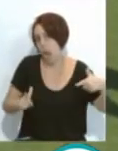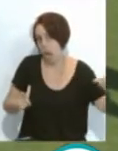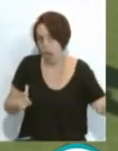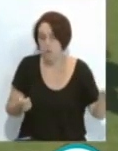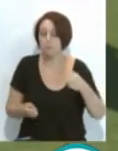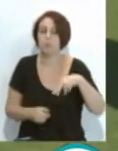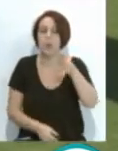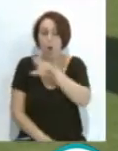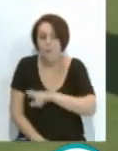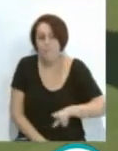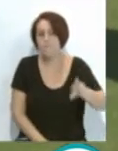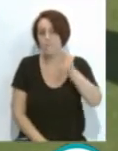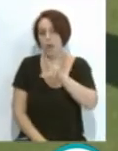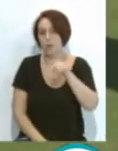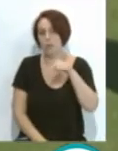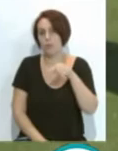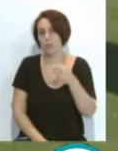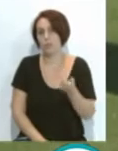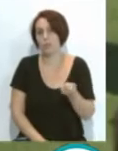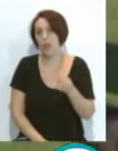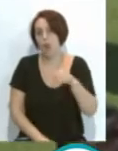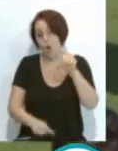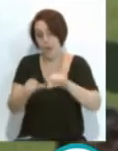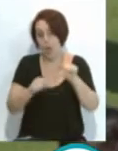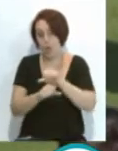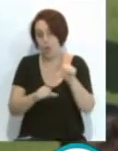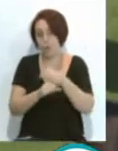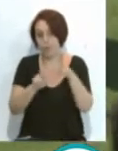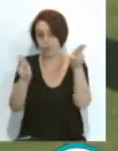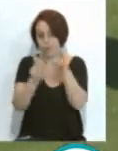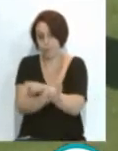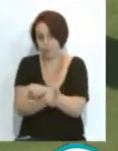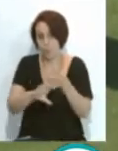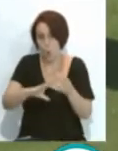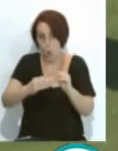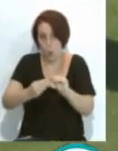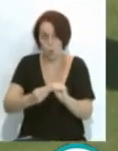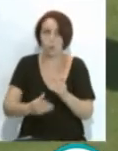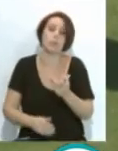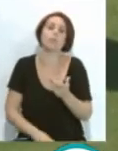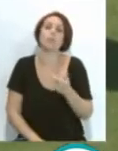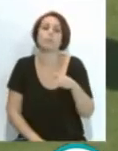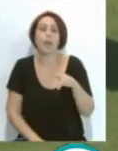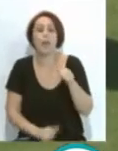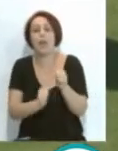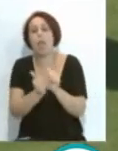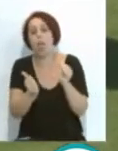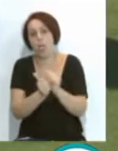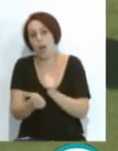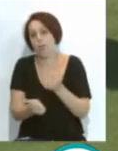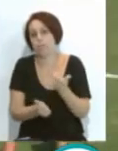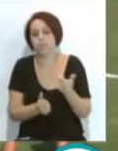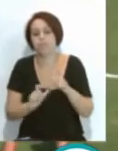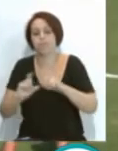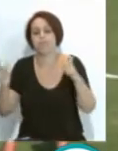recuperación que está teniendo de la operación de ligamentos cruzados, Estaba Luismi también con toda